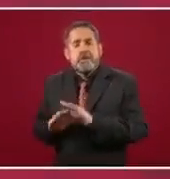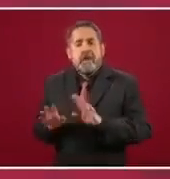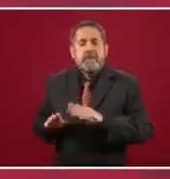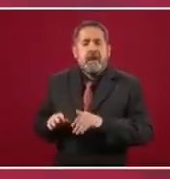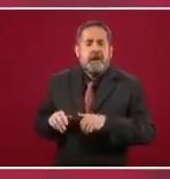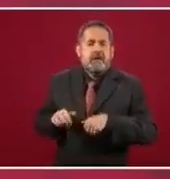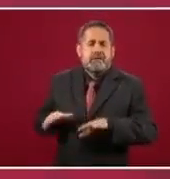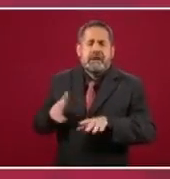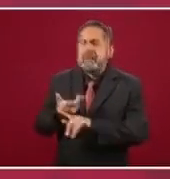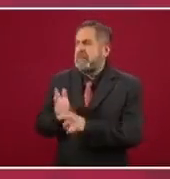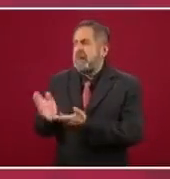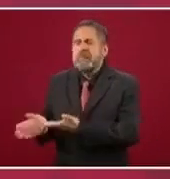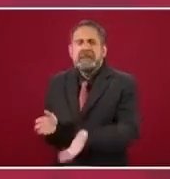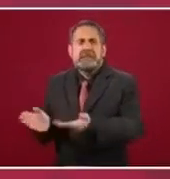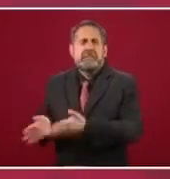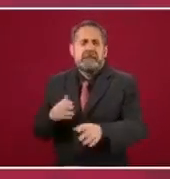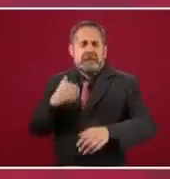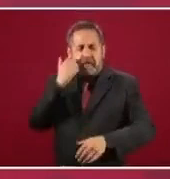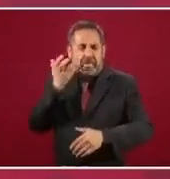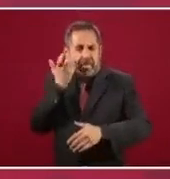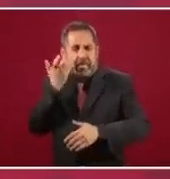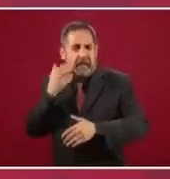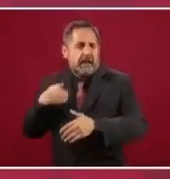quiénes son, si no tenemos un registro,